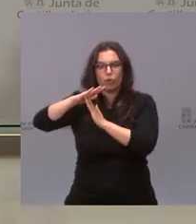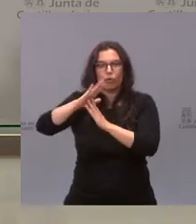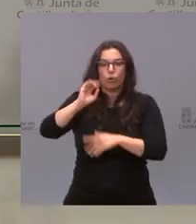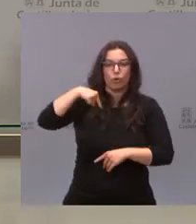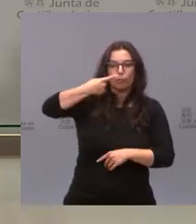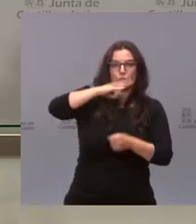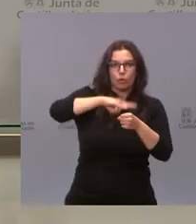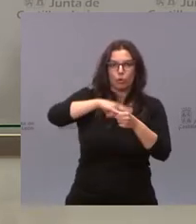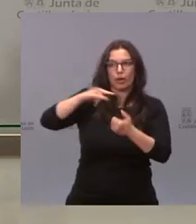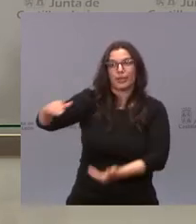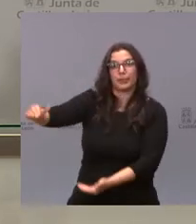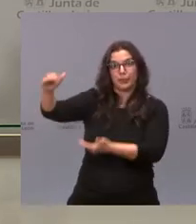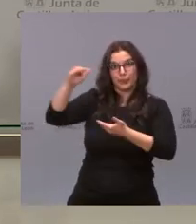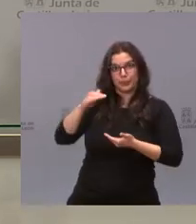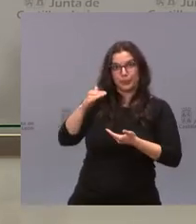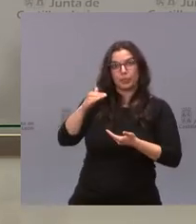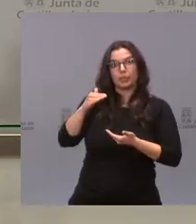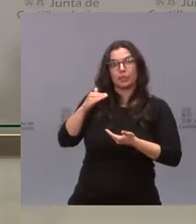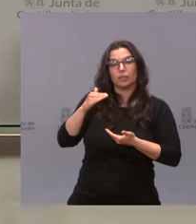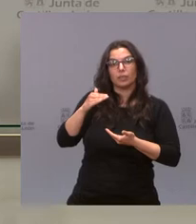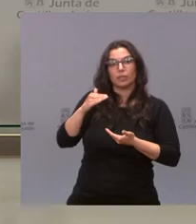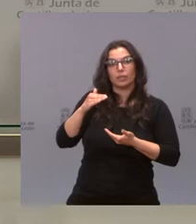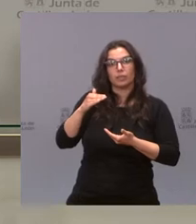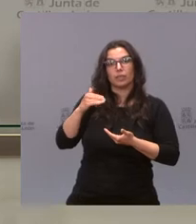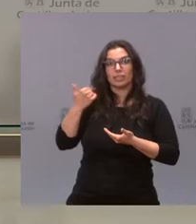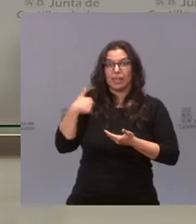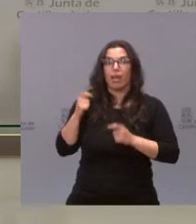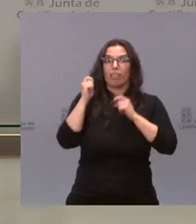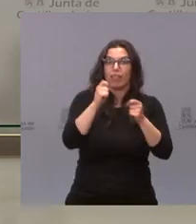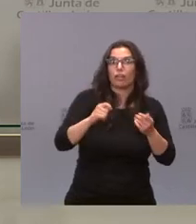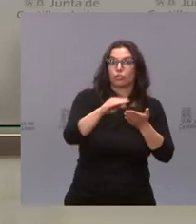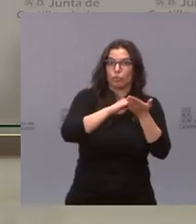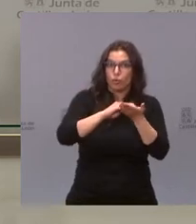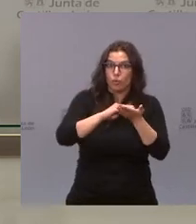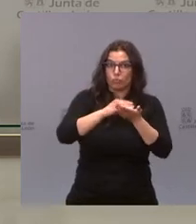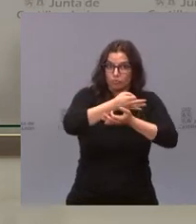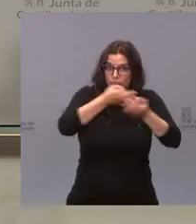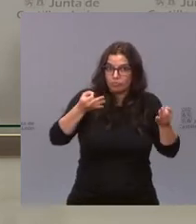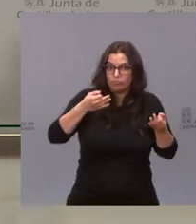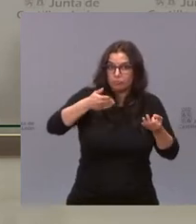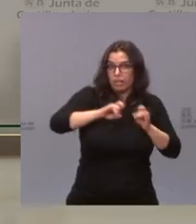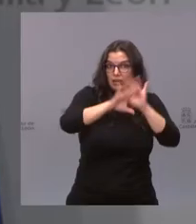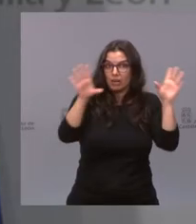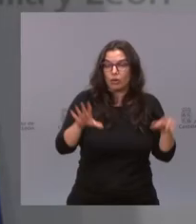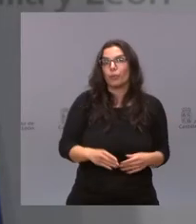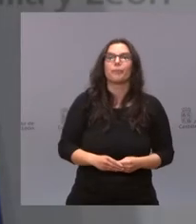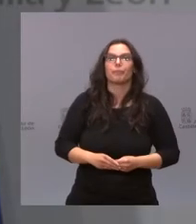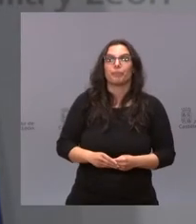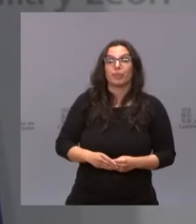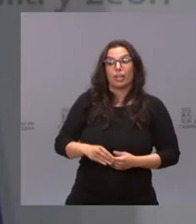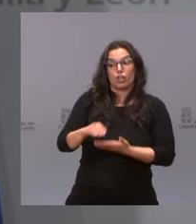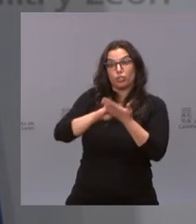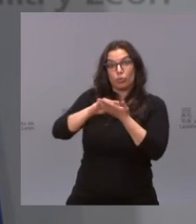viene llegan otra remesa, ¿se completaría y se podría dar una solución a esta situación en breve plazo? Una solución en breve